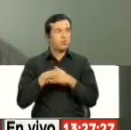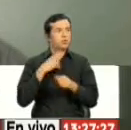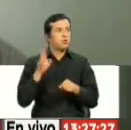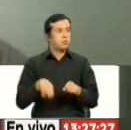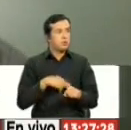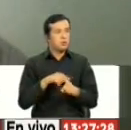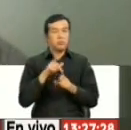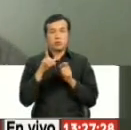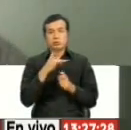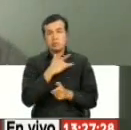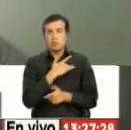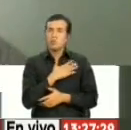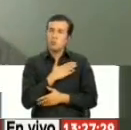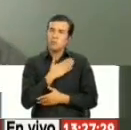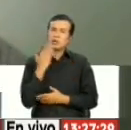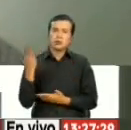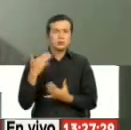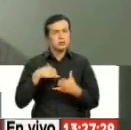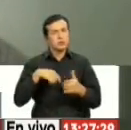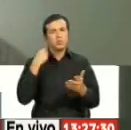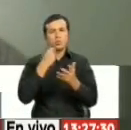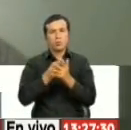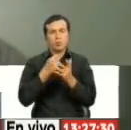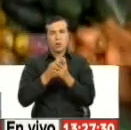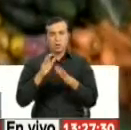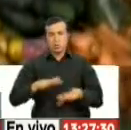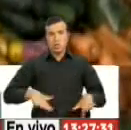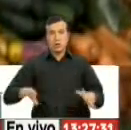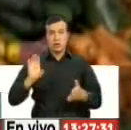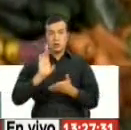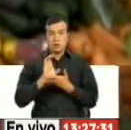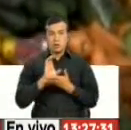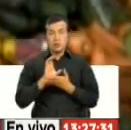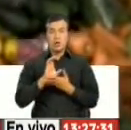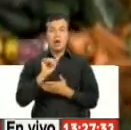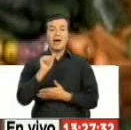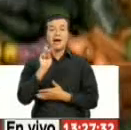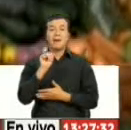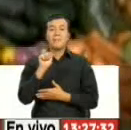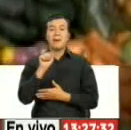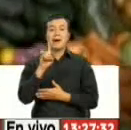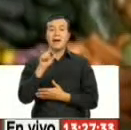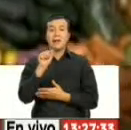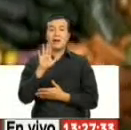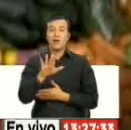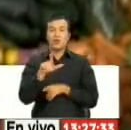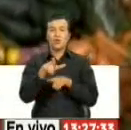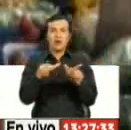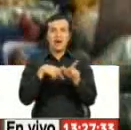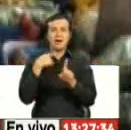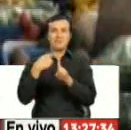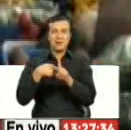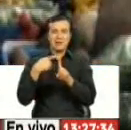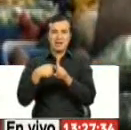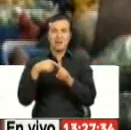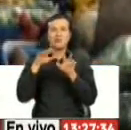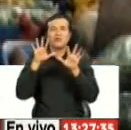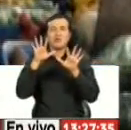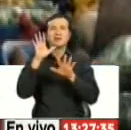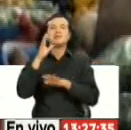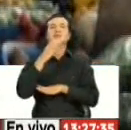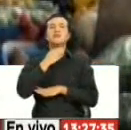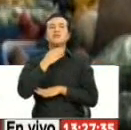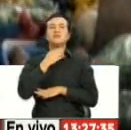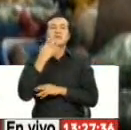confianza de la gente para que siga comprando en este sector mientras que amada carrión en su puesto de verduras del mercado 10 de agosto